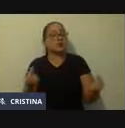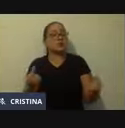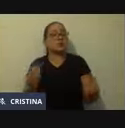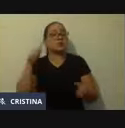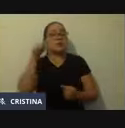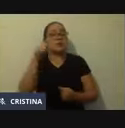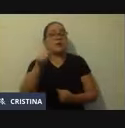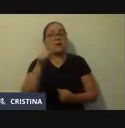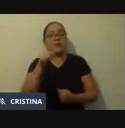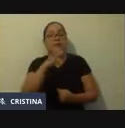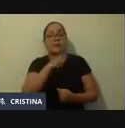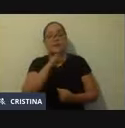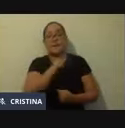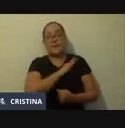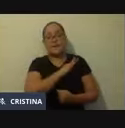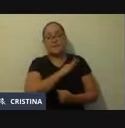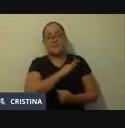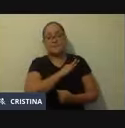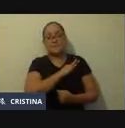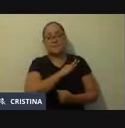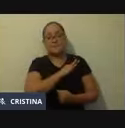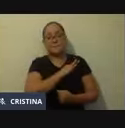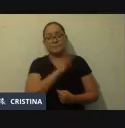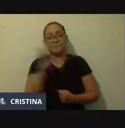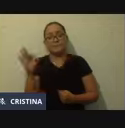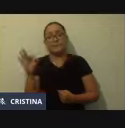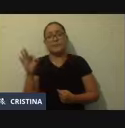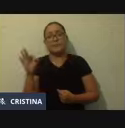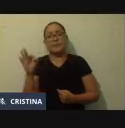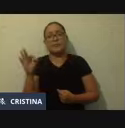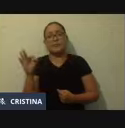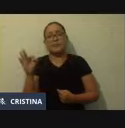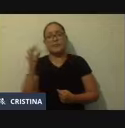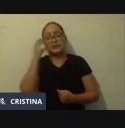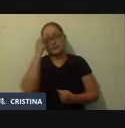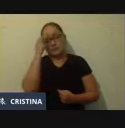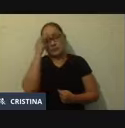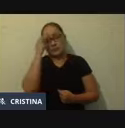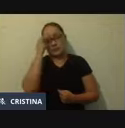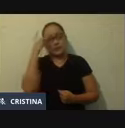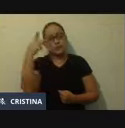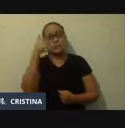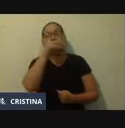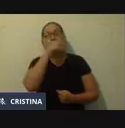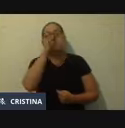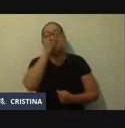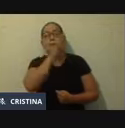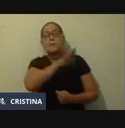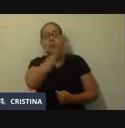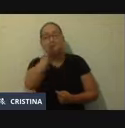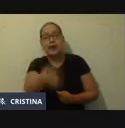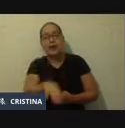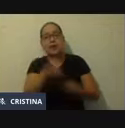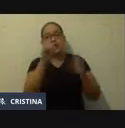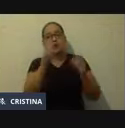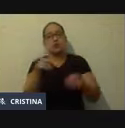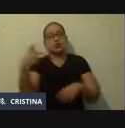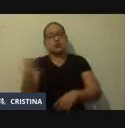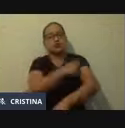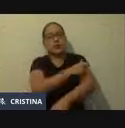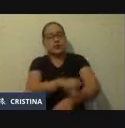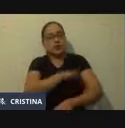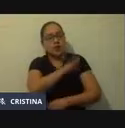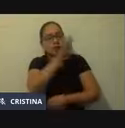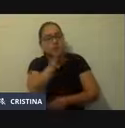empezar a haber situaciones de que, por ejemplo, alguien que haya muerto sus papás o su mamá o alguien de su